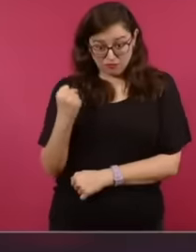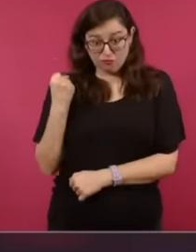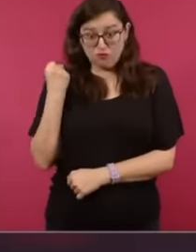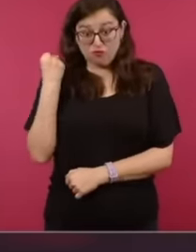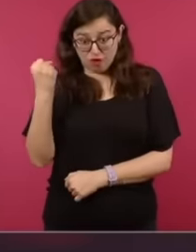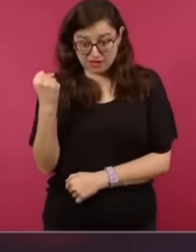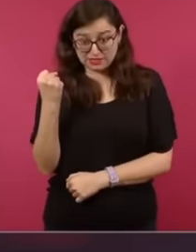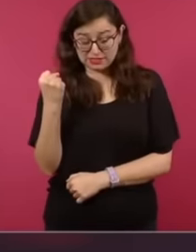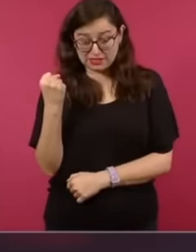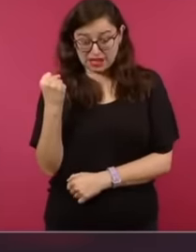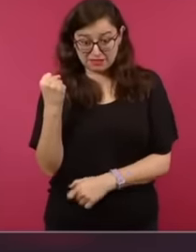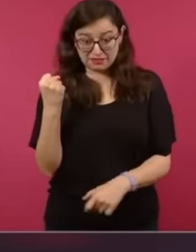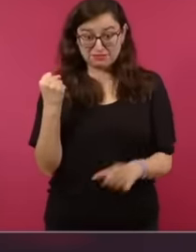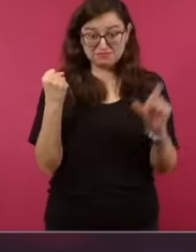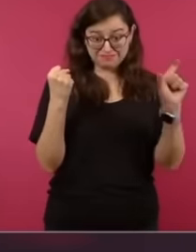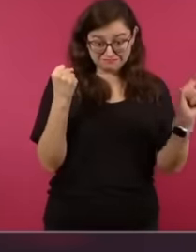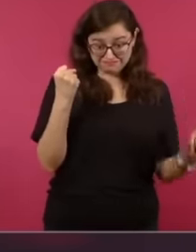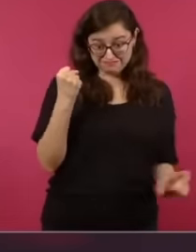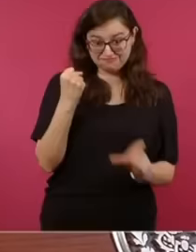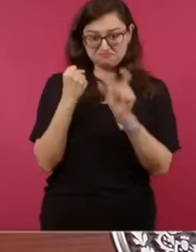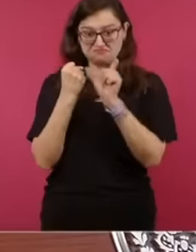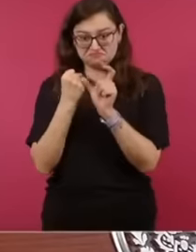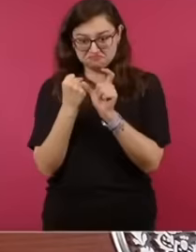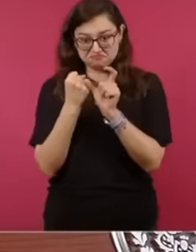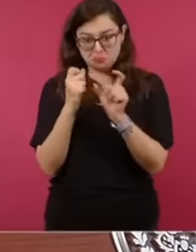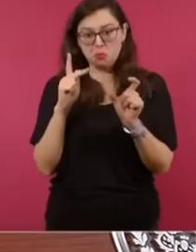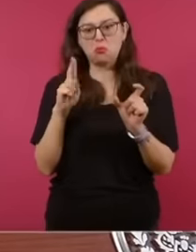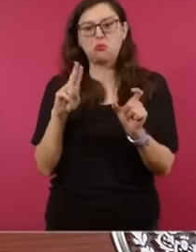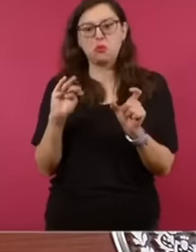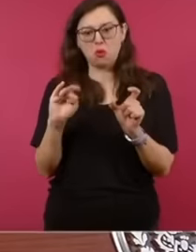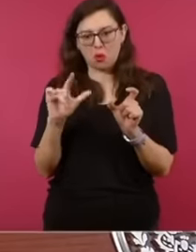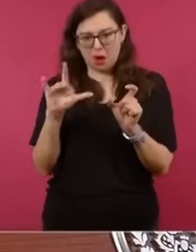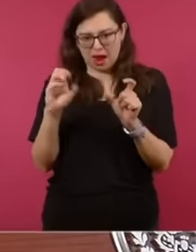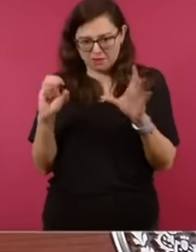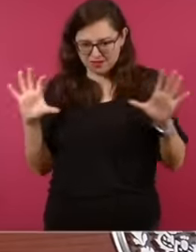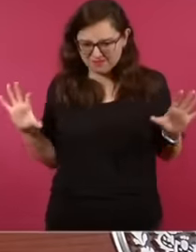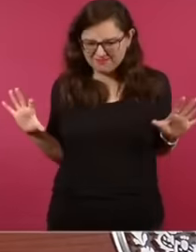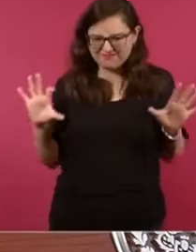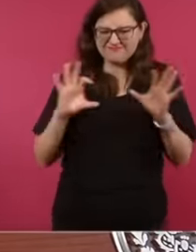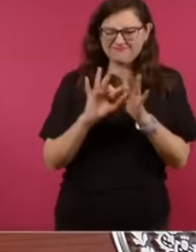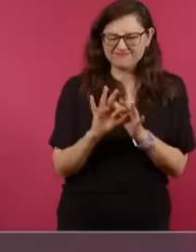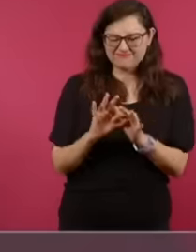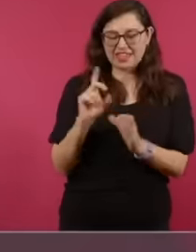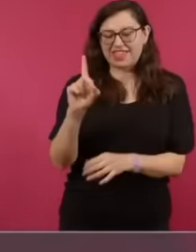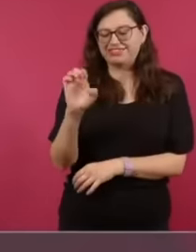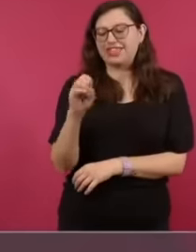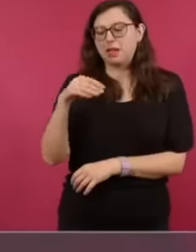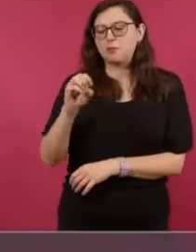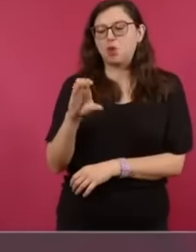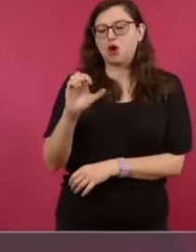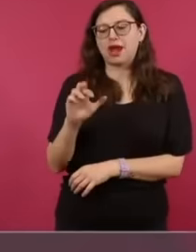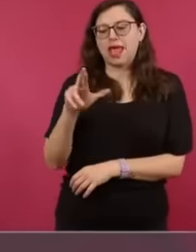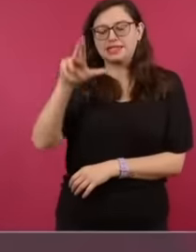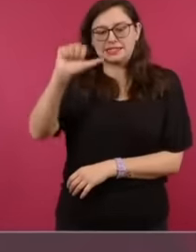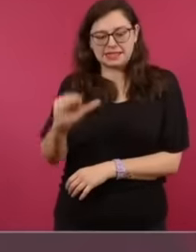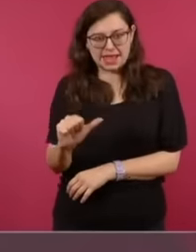es poder. Demos es pueblo. Es el poder del pueblo.